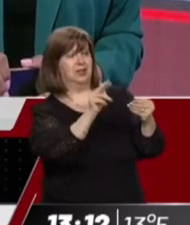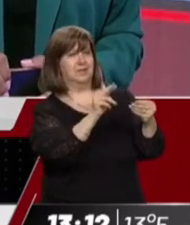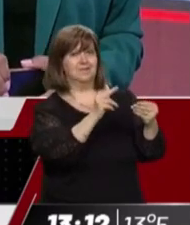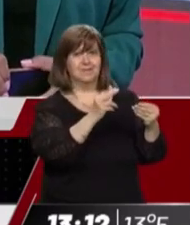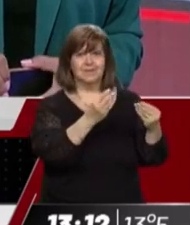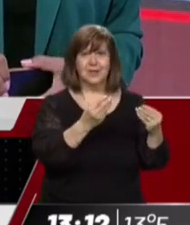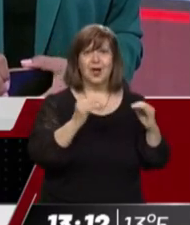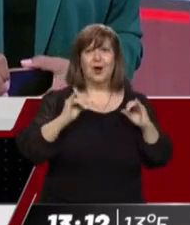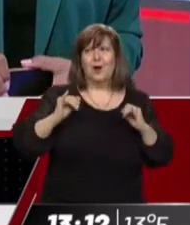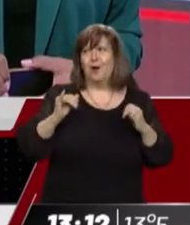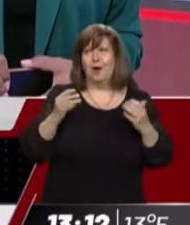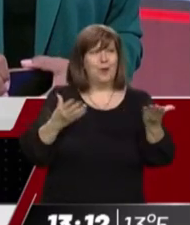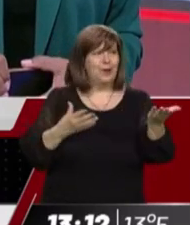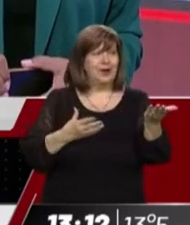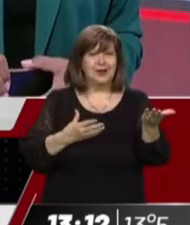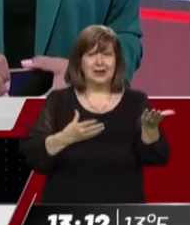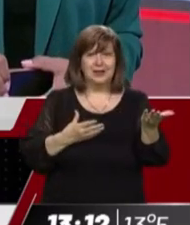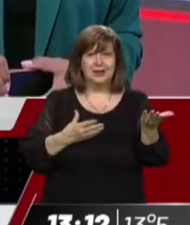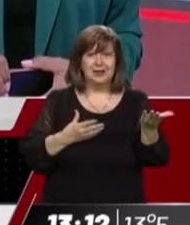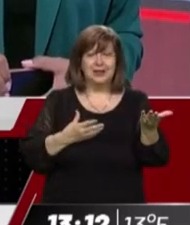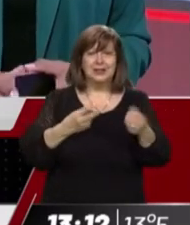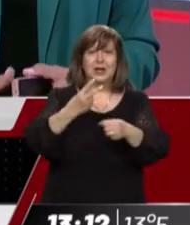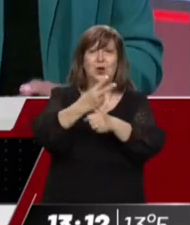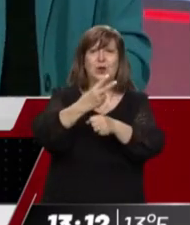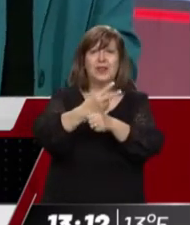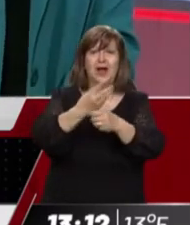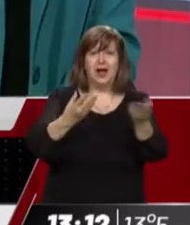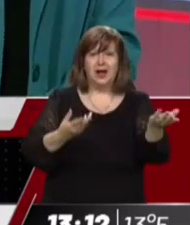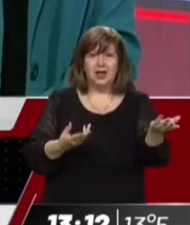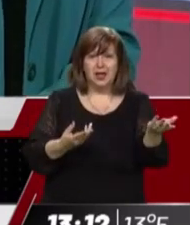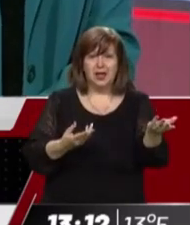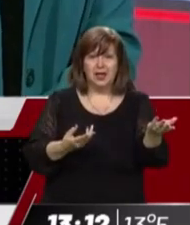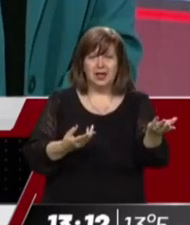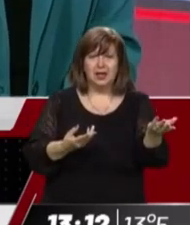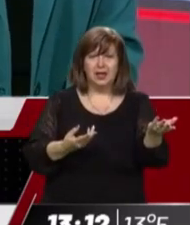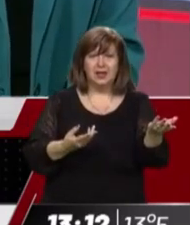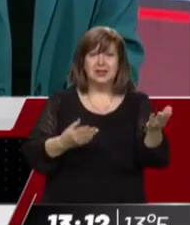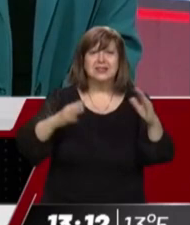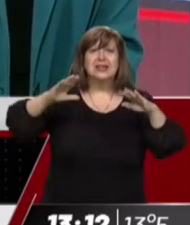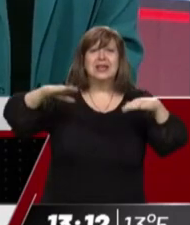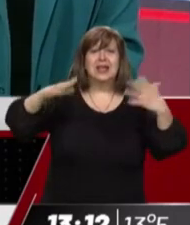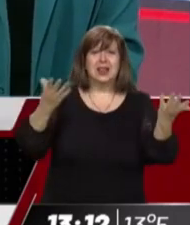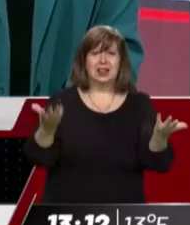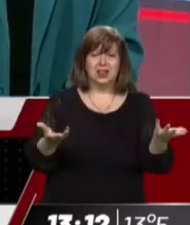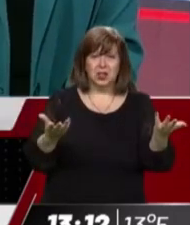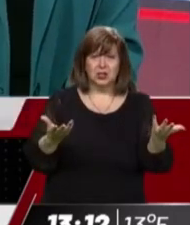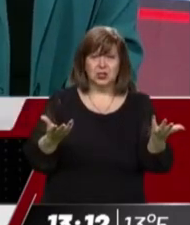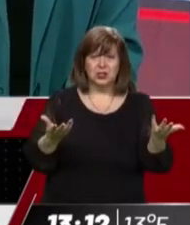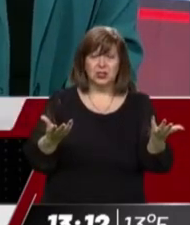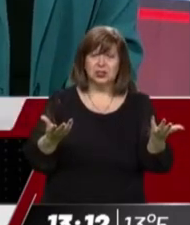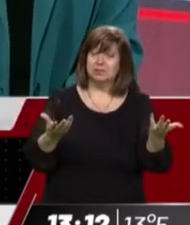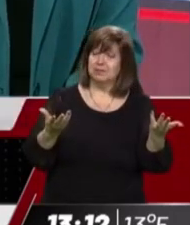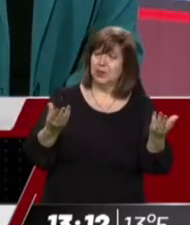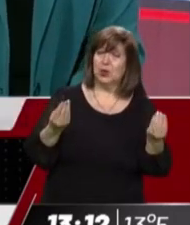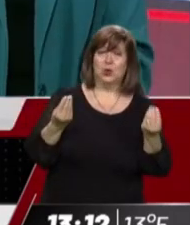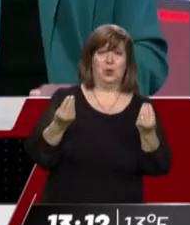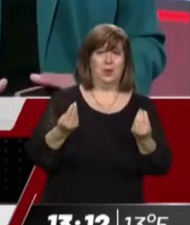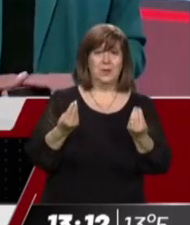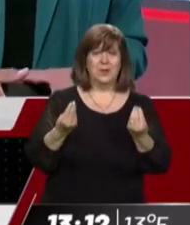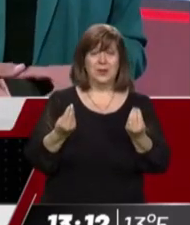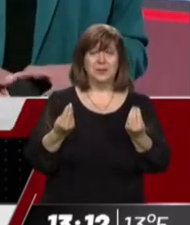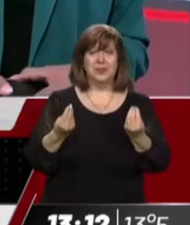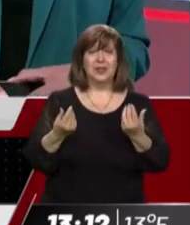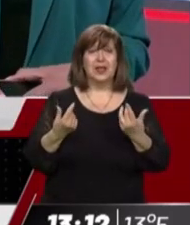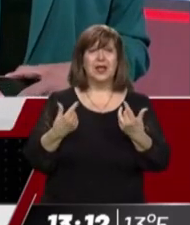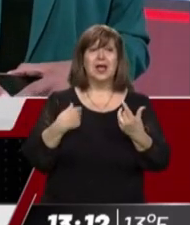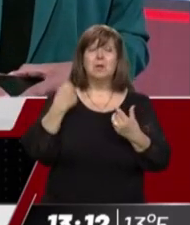y hay que decirle, todos tenemos que ser conscientes, digo, de cualquier nivel socioeconómico y demás, es que